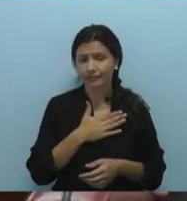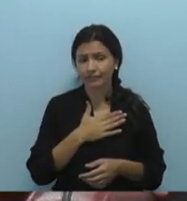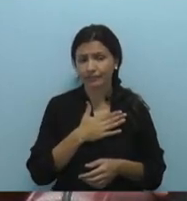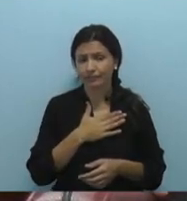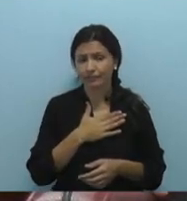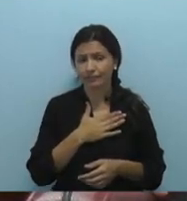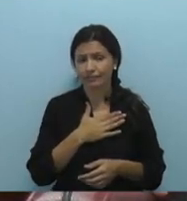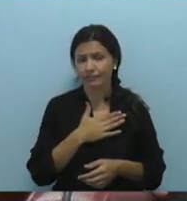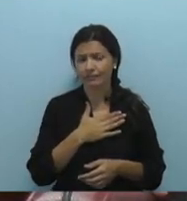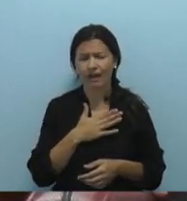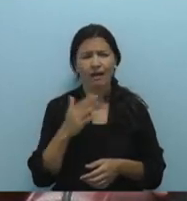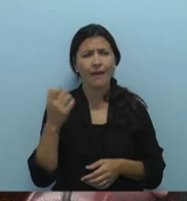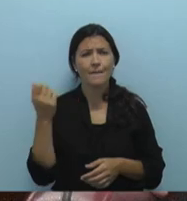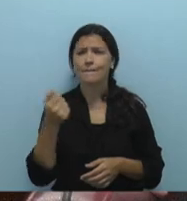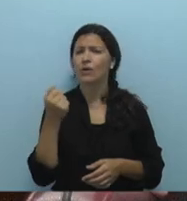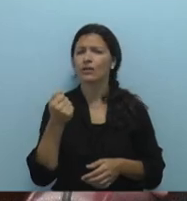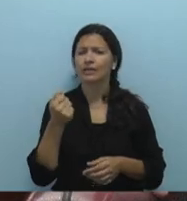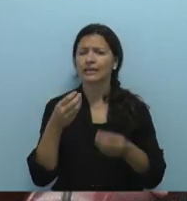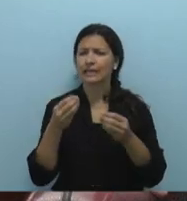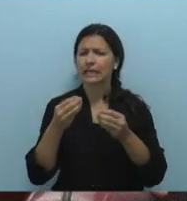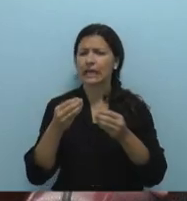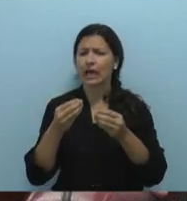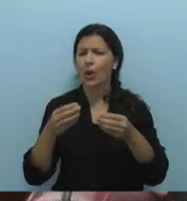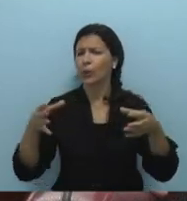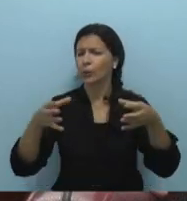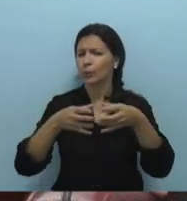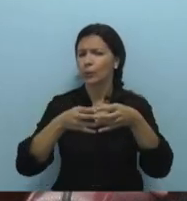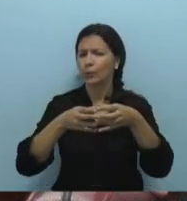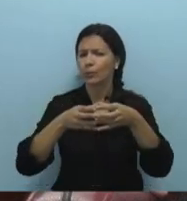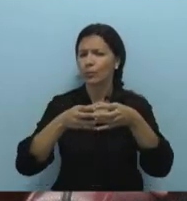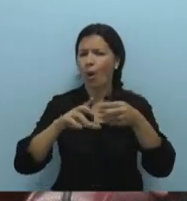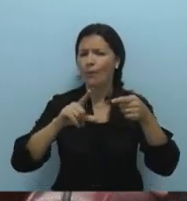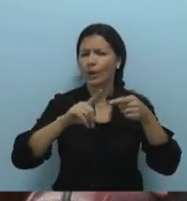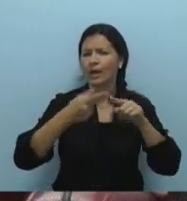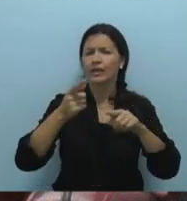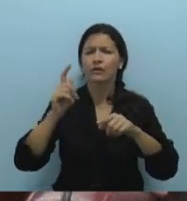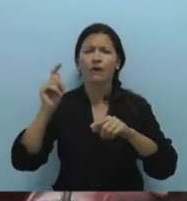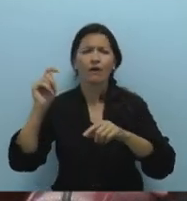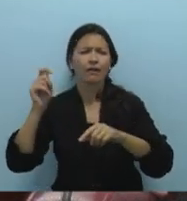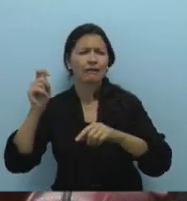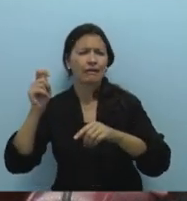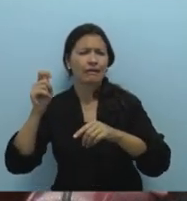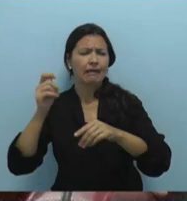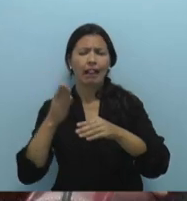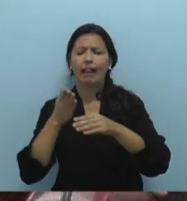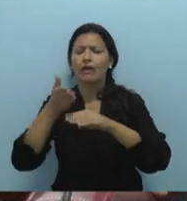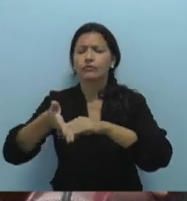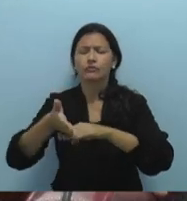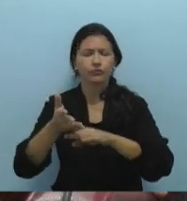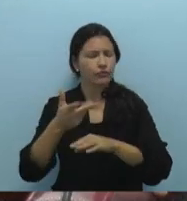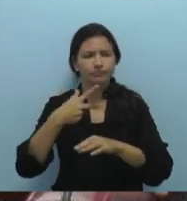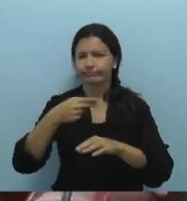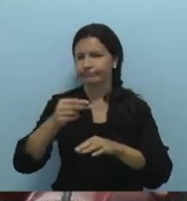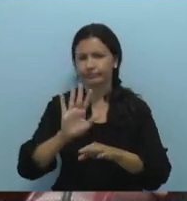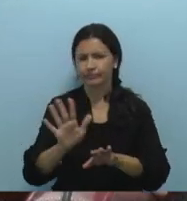en donde lo importante, lo relevante es cuál o quién o dirigente político que marchó